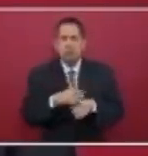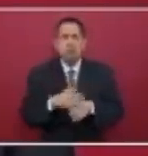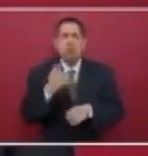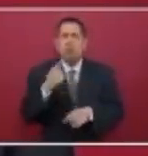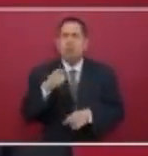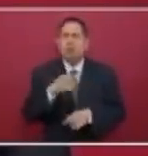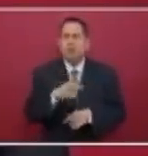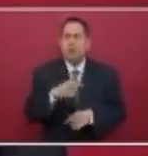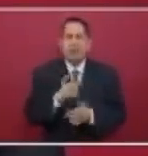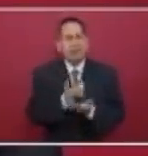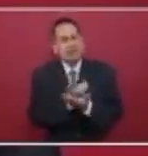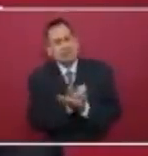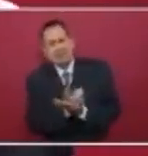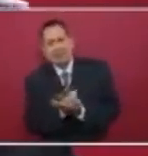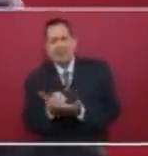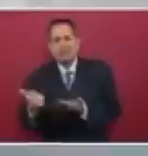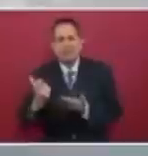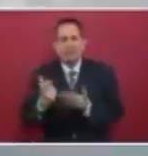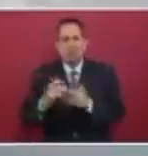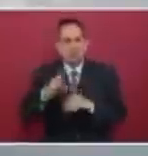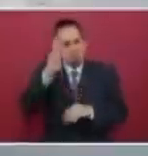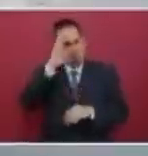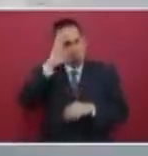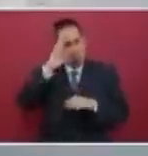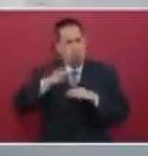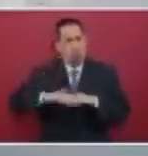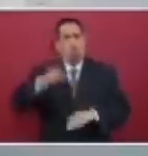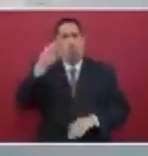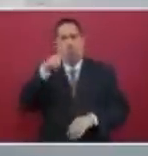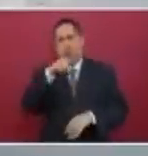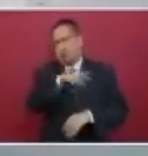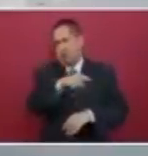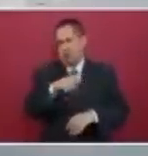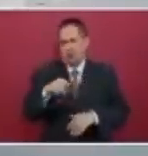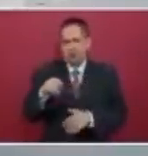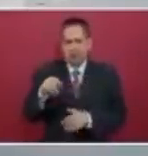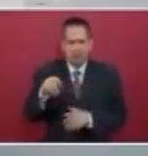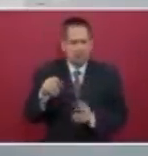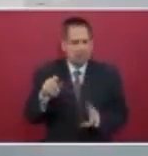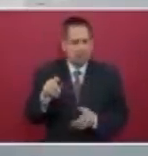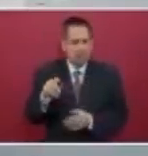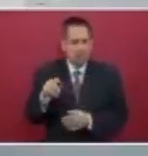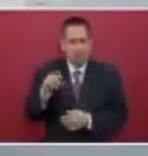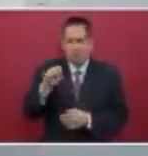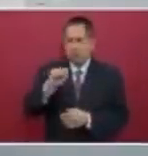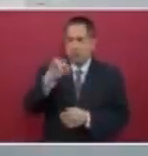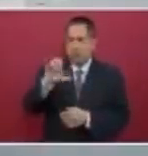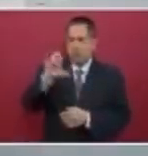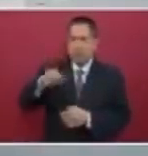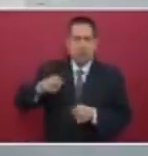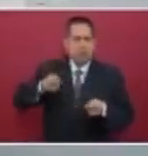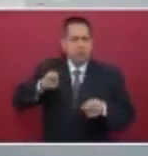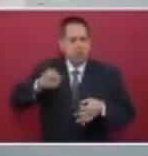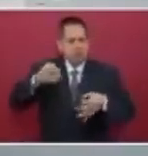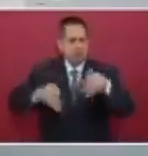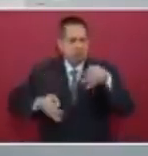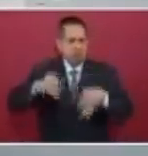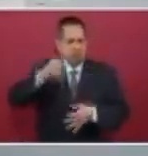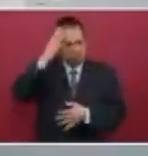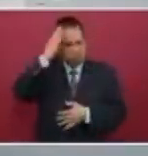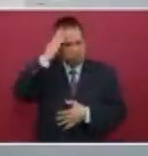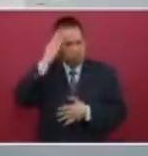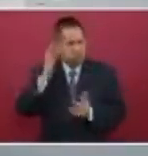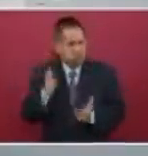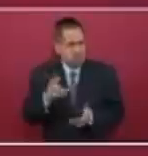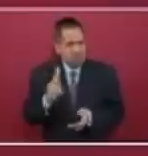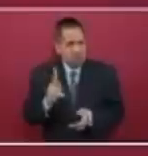salarios elevados de los ministros pero ya eso